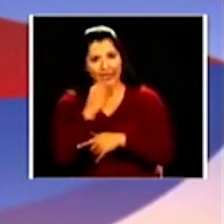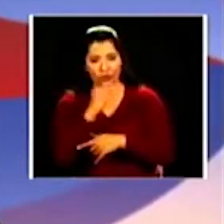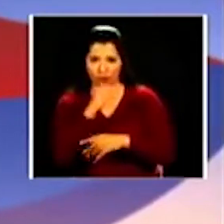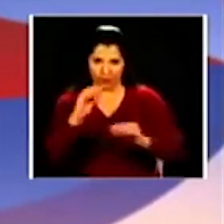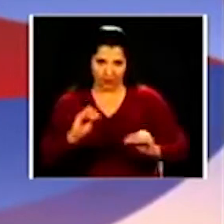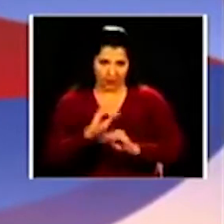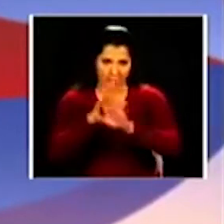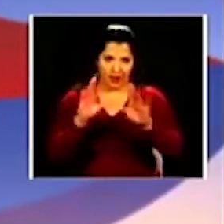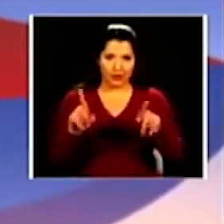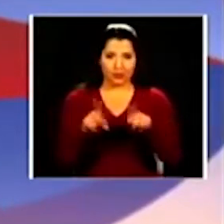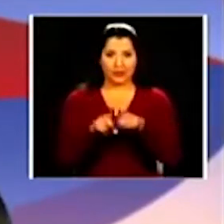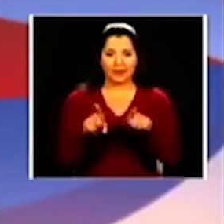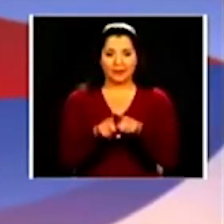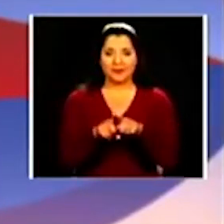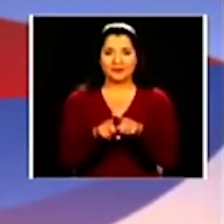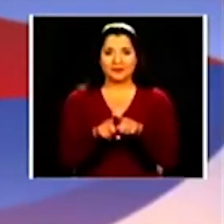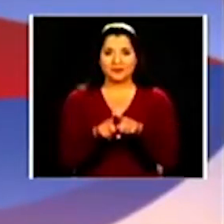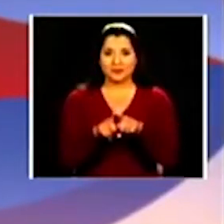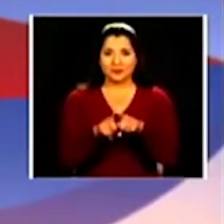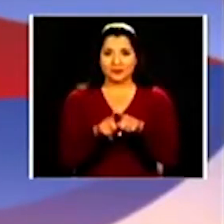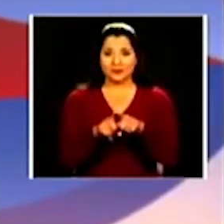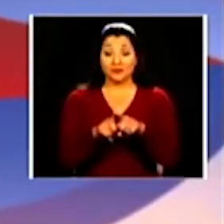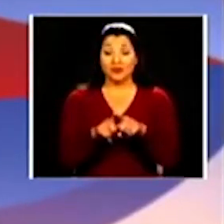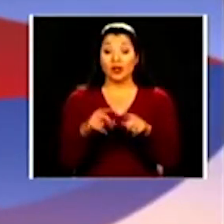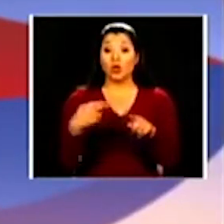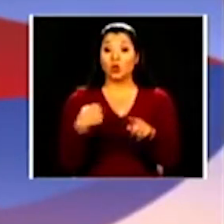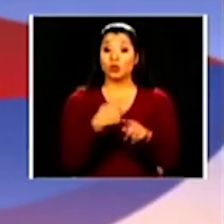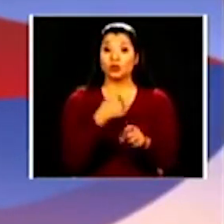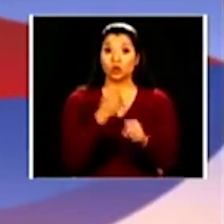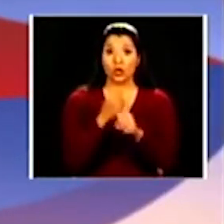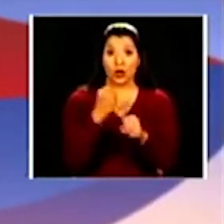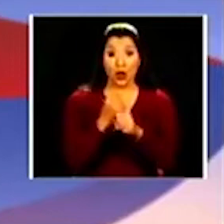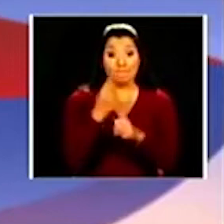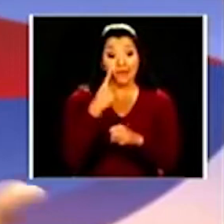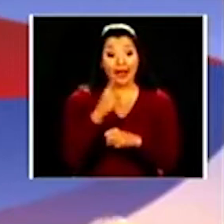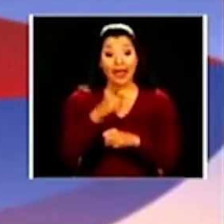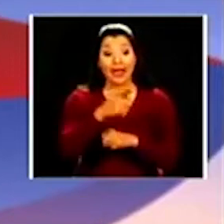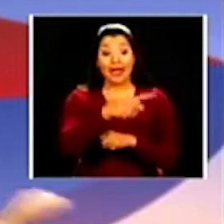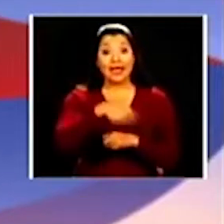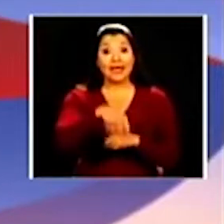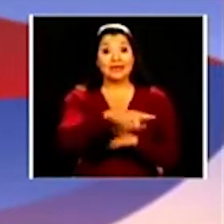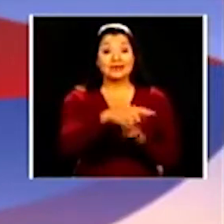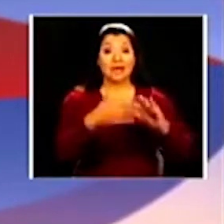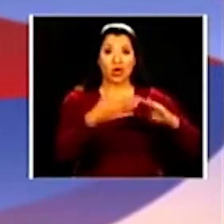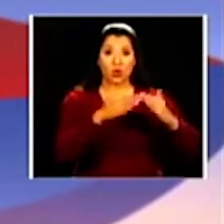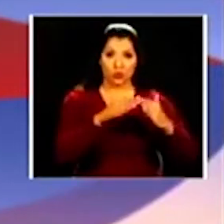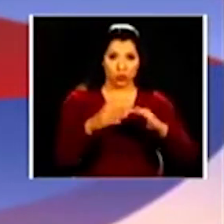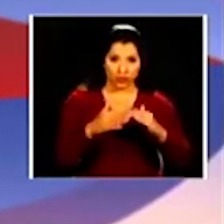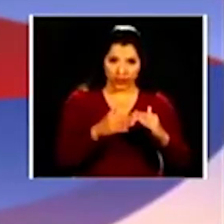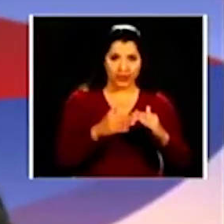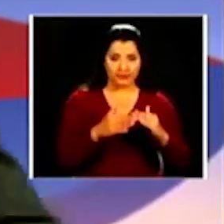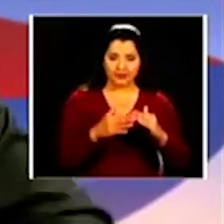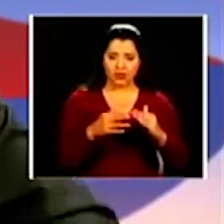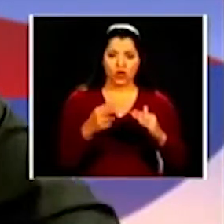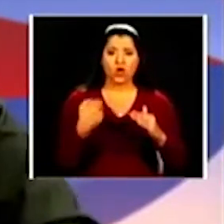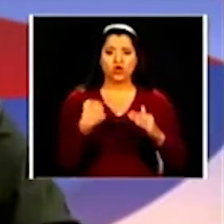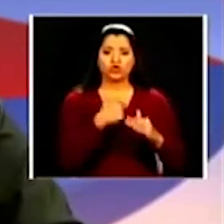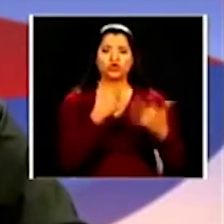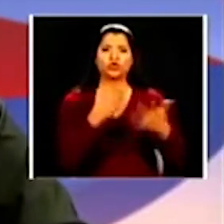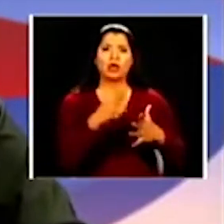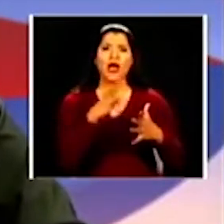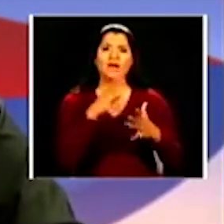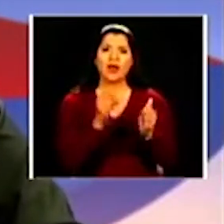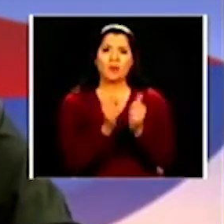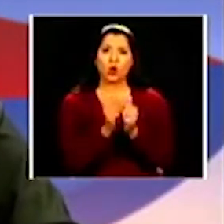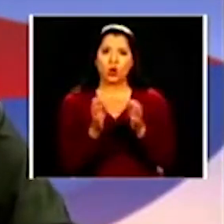también en la línea del trabajo que haremos para estas comunidades, pues lo que hemos hablado de turismo va mucho y tiene mucho que ver con lo que